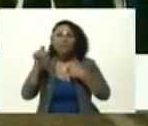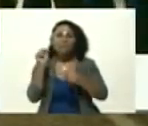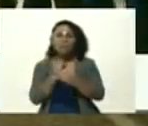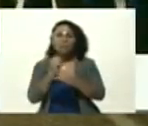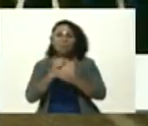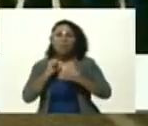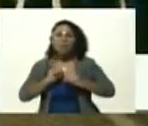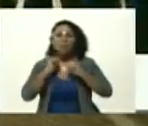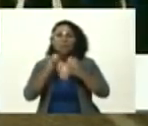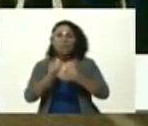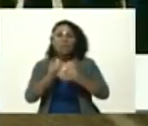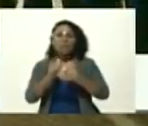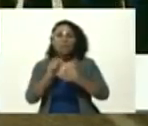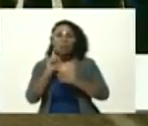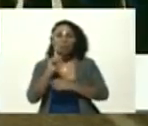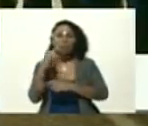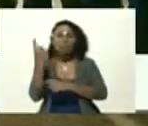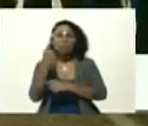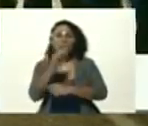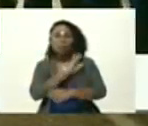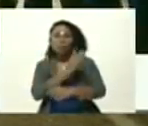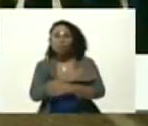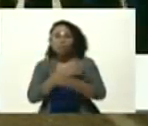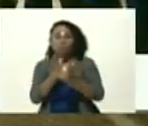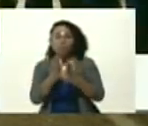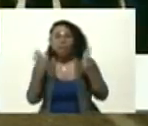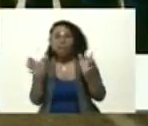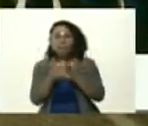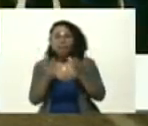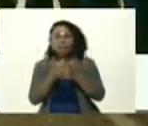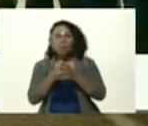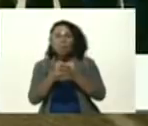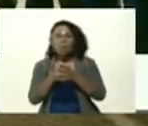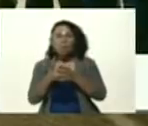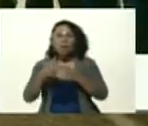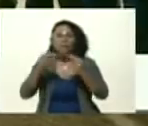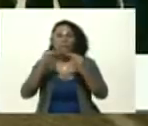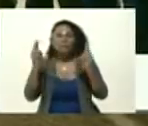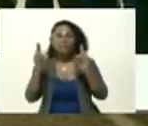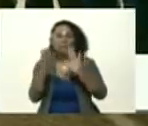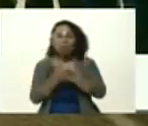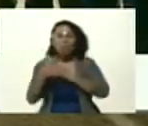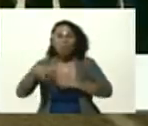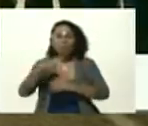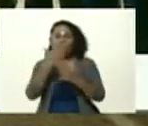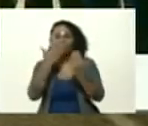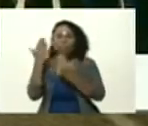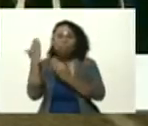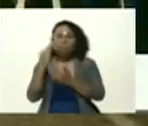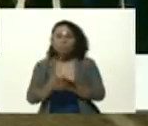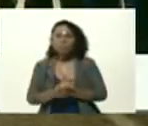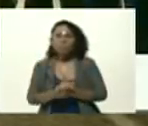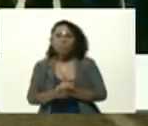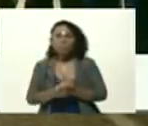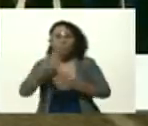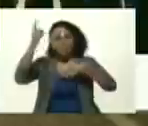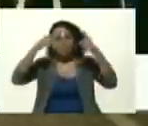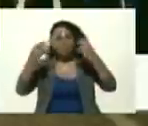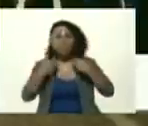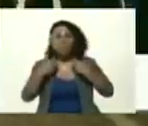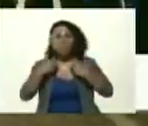estamos iniciando con una sola fuerza, con un gran equipo, en el coloso puente sobre el lago. Mayor general. Chávez Vive, mi comandante en